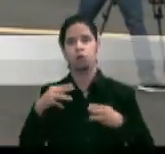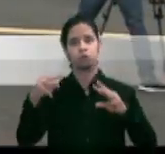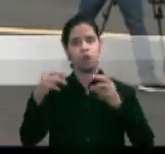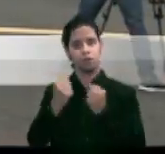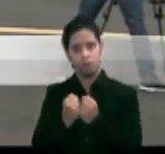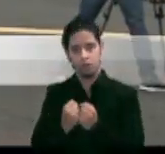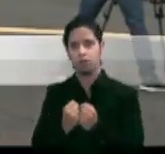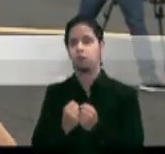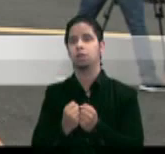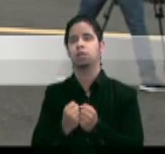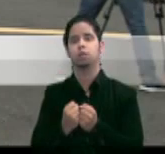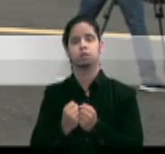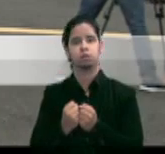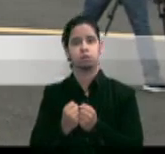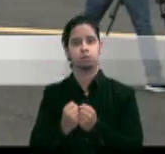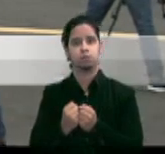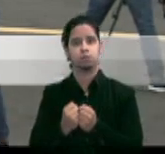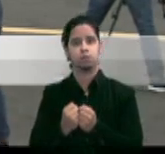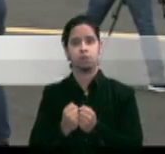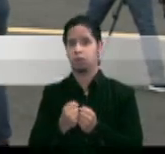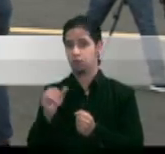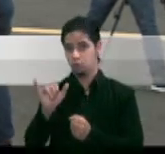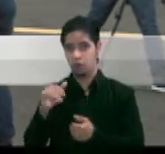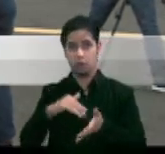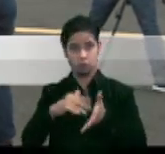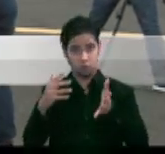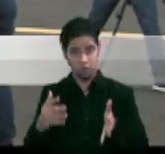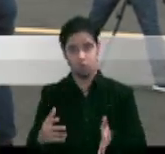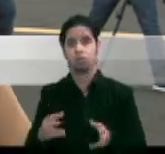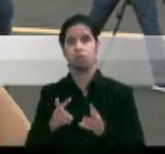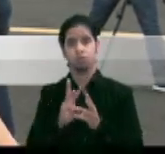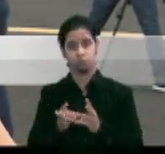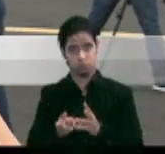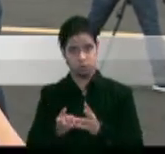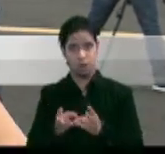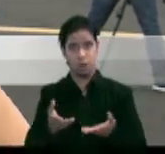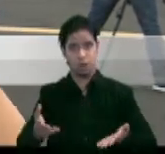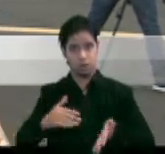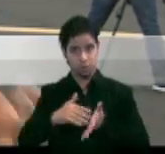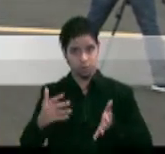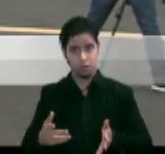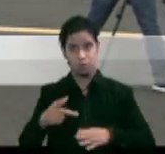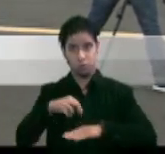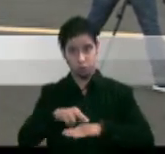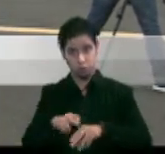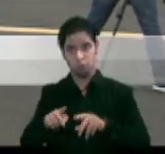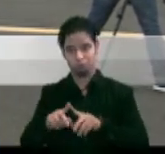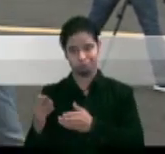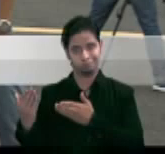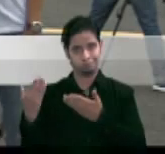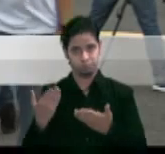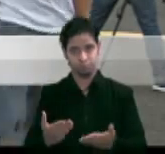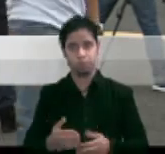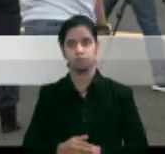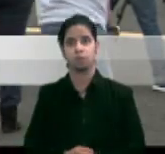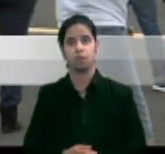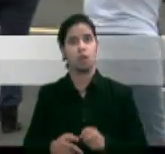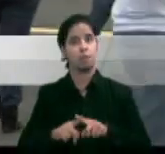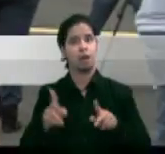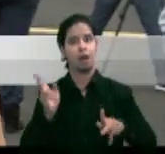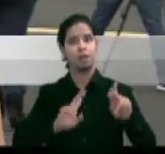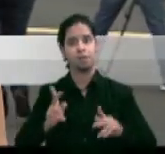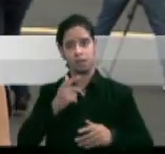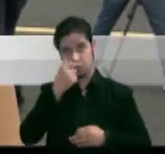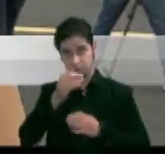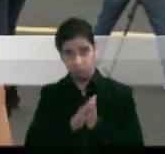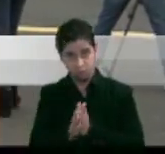temporada de huracanes. Los estudiantes de la Sociedad Meteorológica de Puerto Rico nos acompañan para orientarles a aquellos que desean estudiar meteorología en